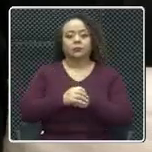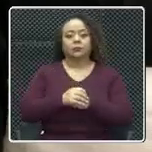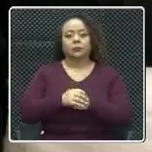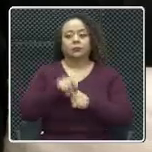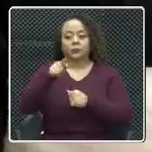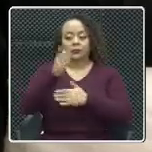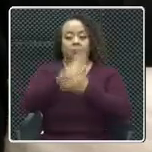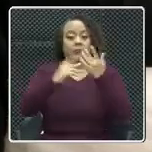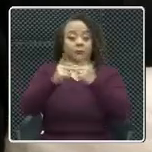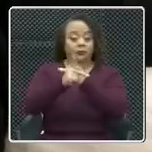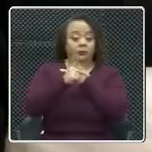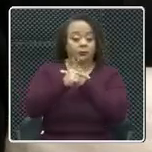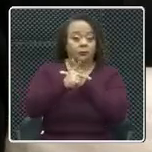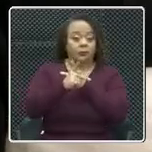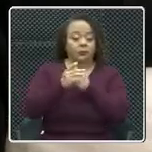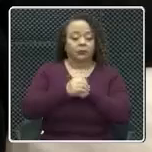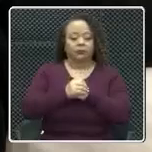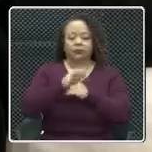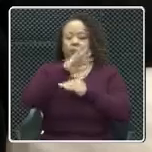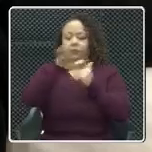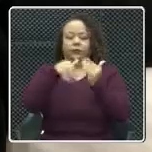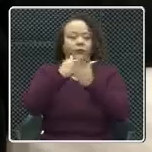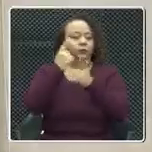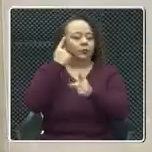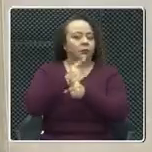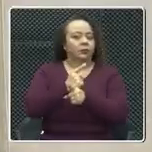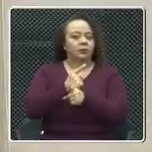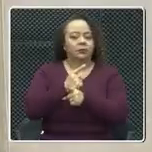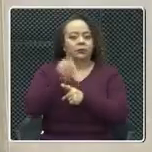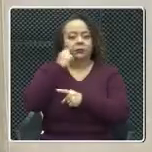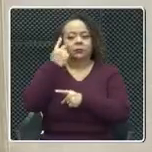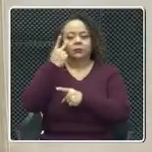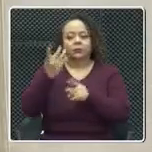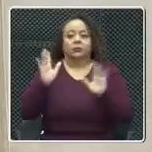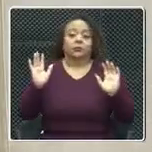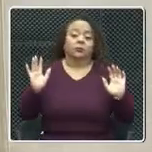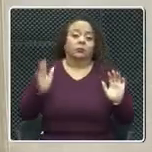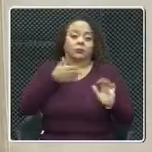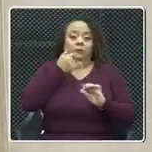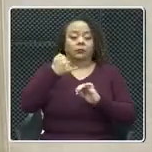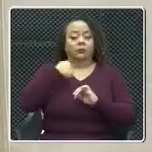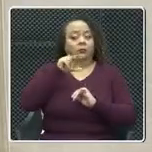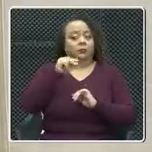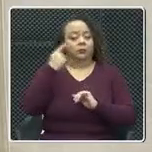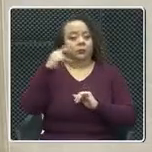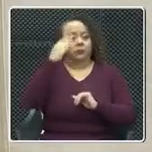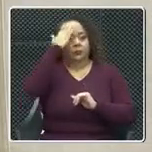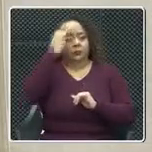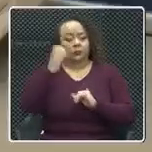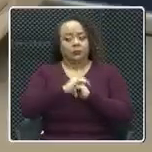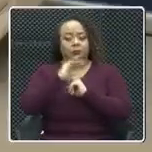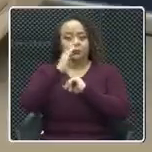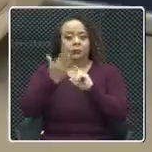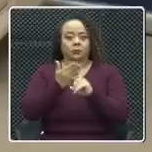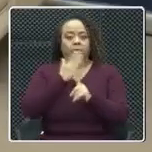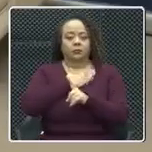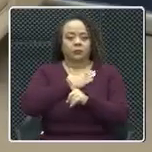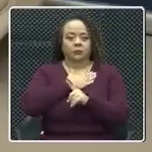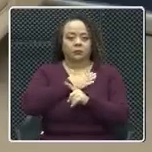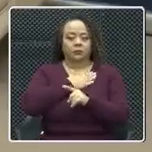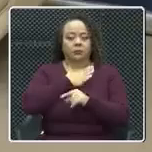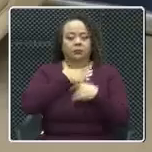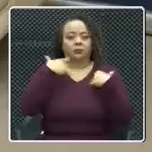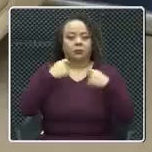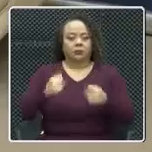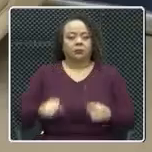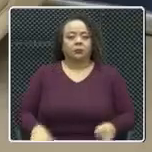esa parte preventiva de la que nos hablas, que es totalmente válida, para verte, bueno, no, mejor aquí no me pongo el riesgo porque me va a perjudicar a mí, mi